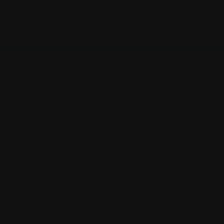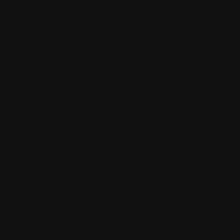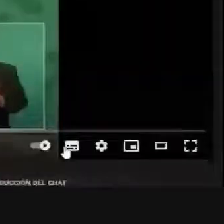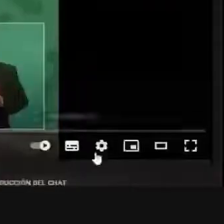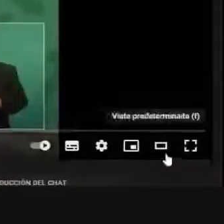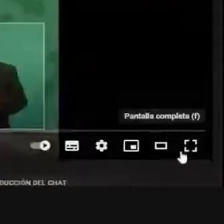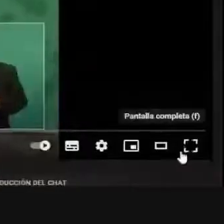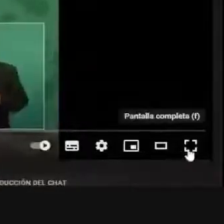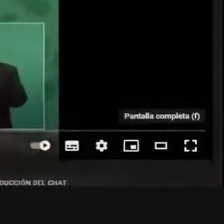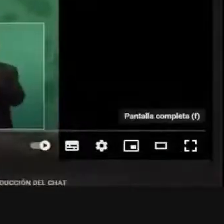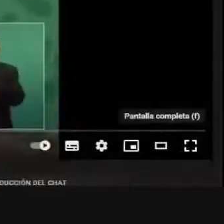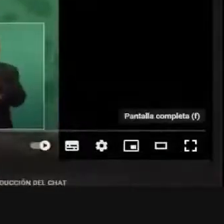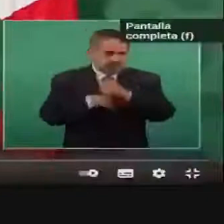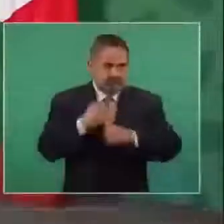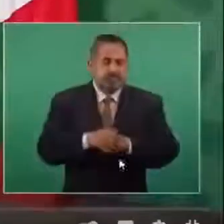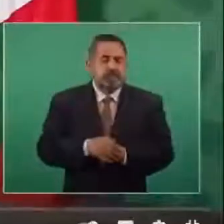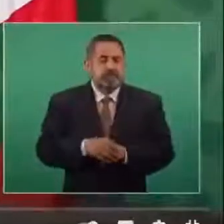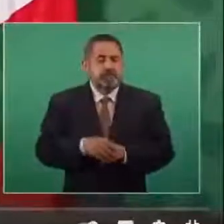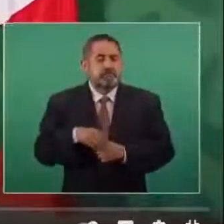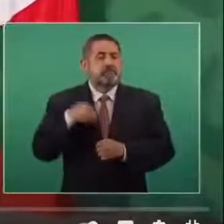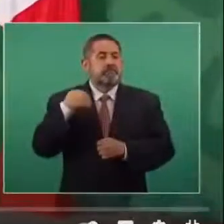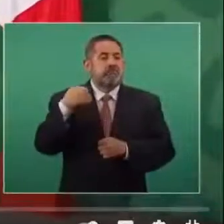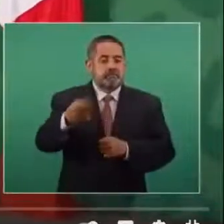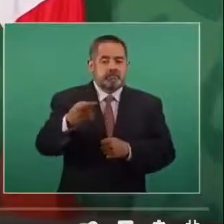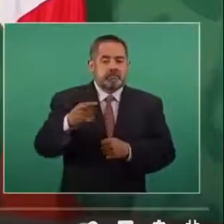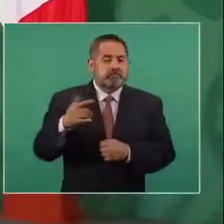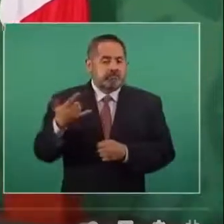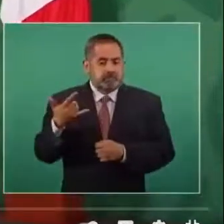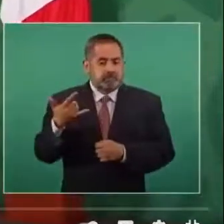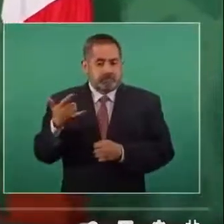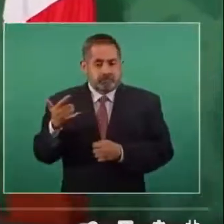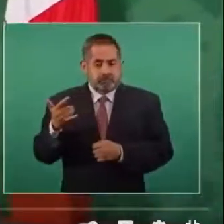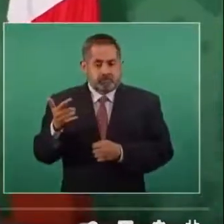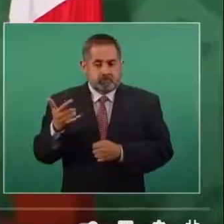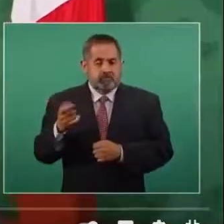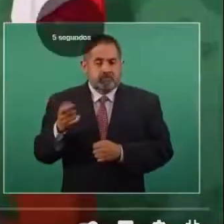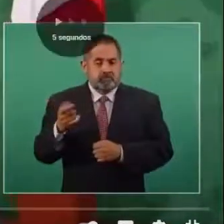A julio vamos a comenzar.